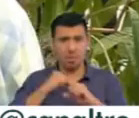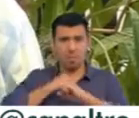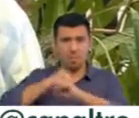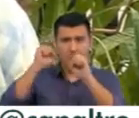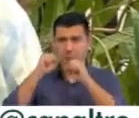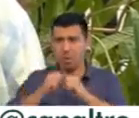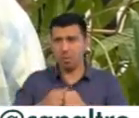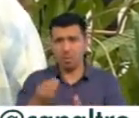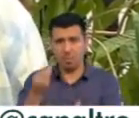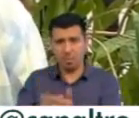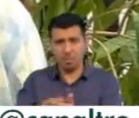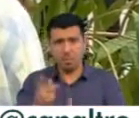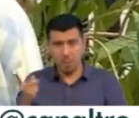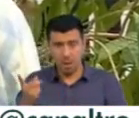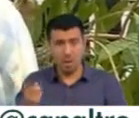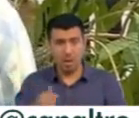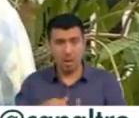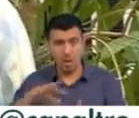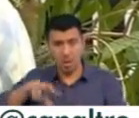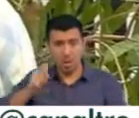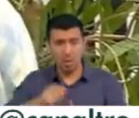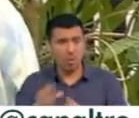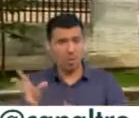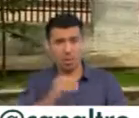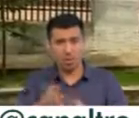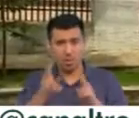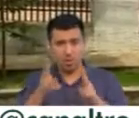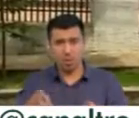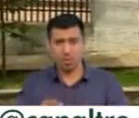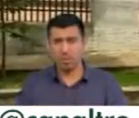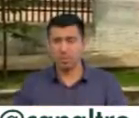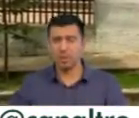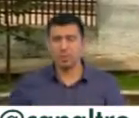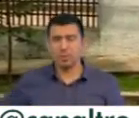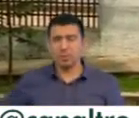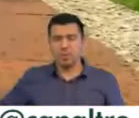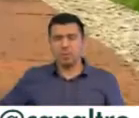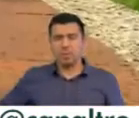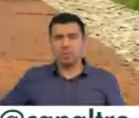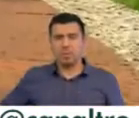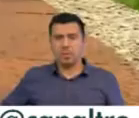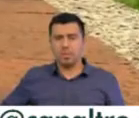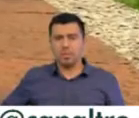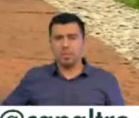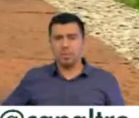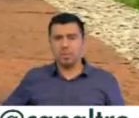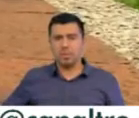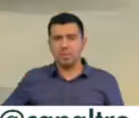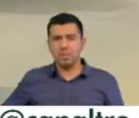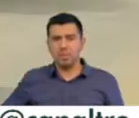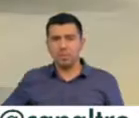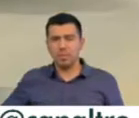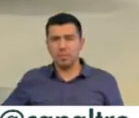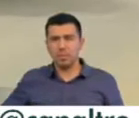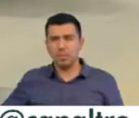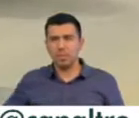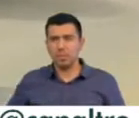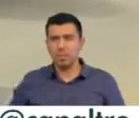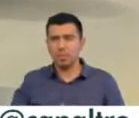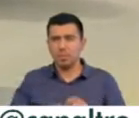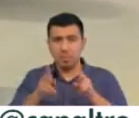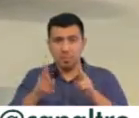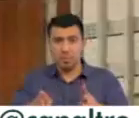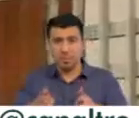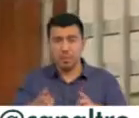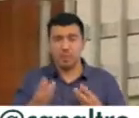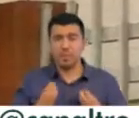pagarles las costas y robe a todo el pueblo debido a las presiones de algunas entidades del municipio habitantes del sector